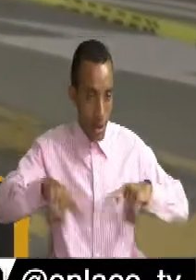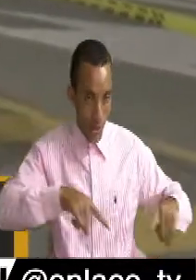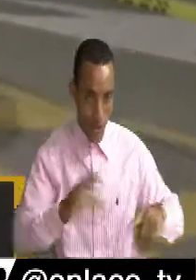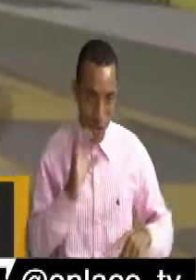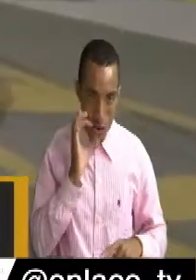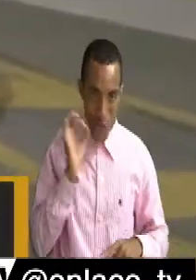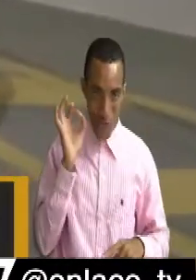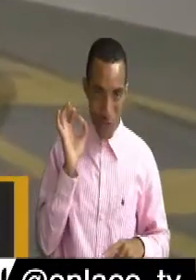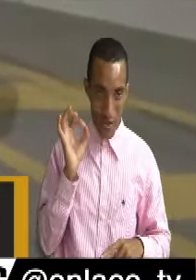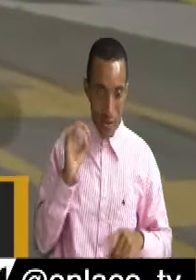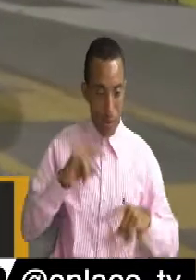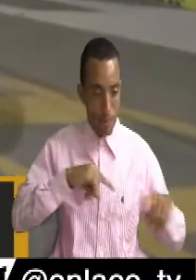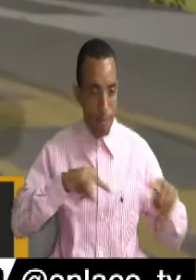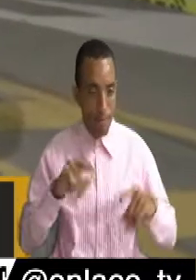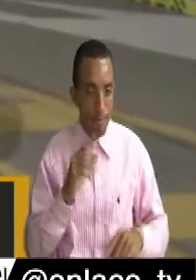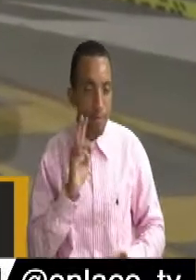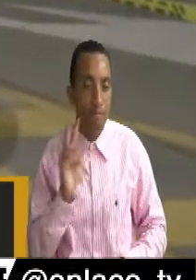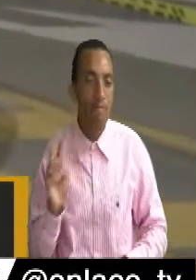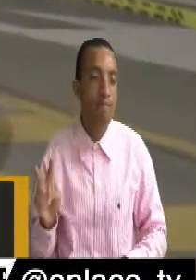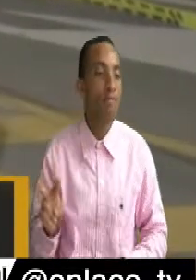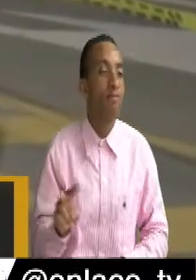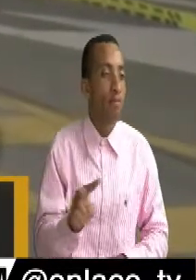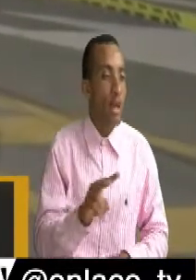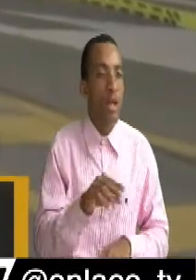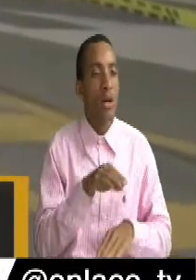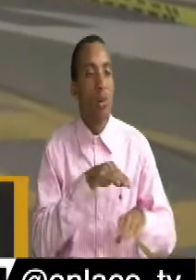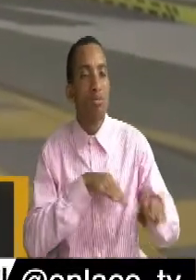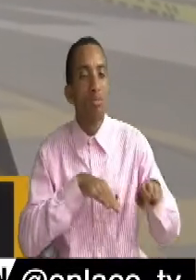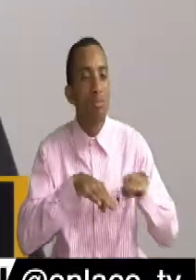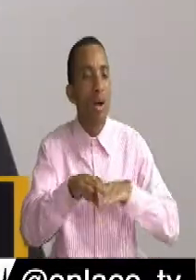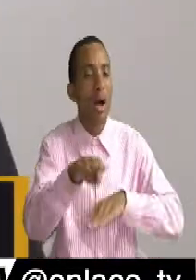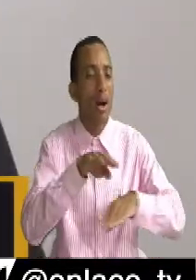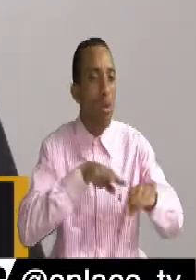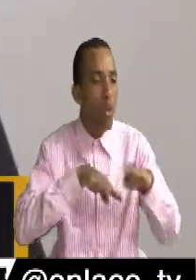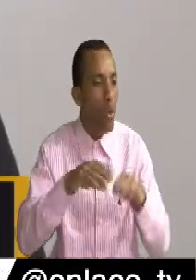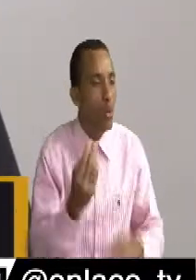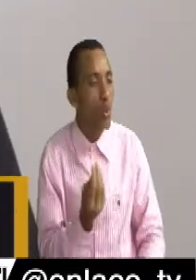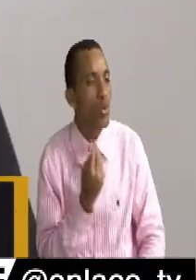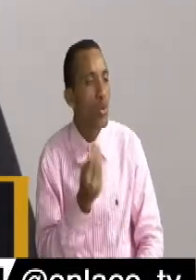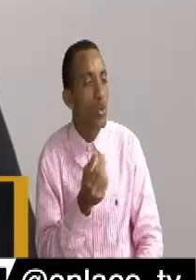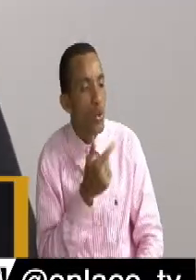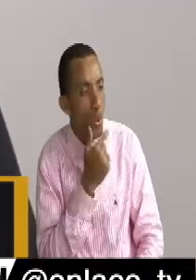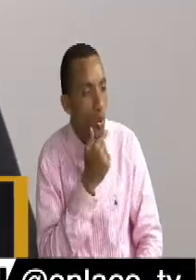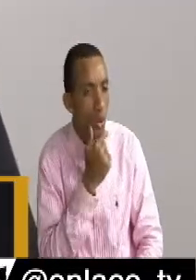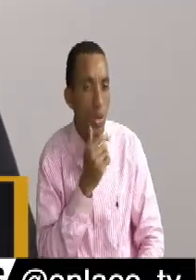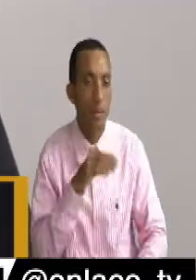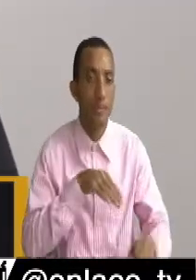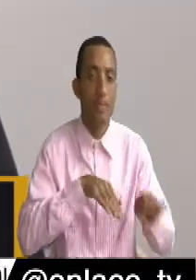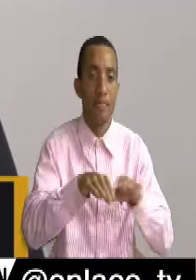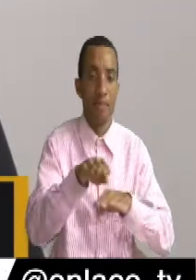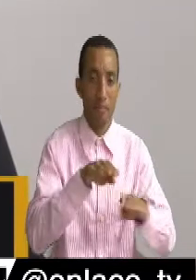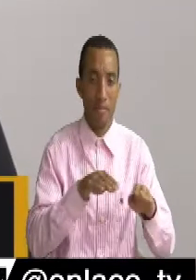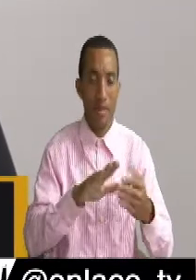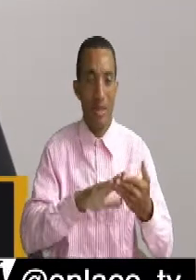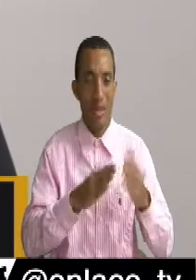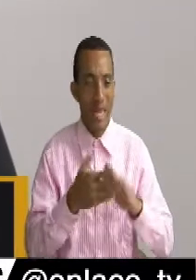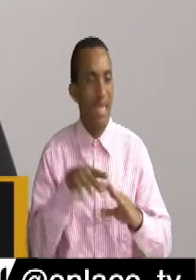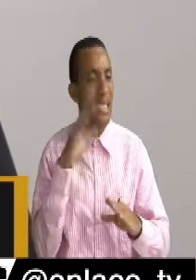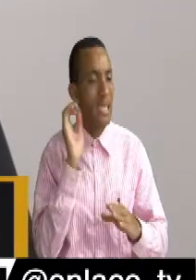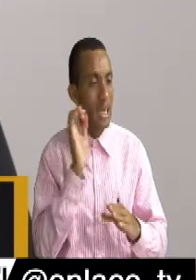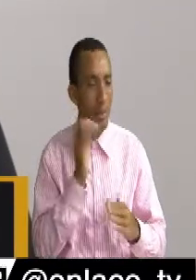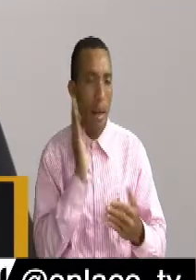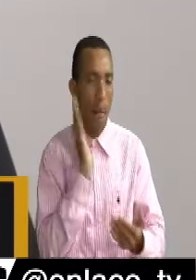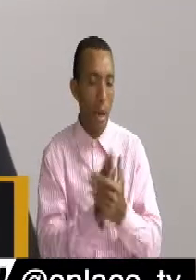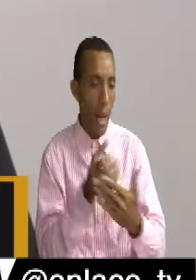mirando allá en campo y de acuerdo al flujo vehicular que siempre manifiesta la comunidad, que hay mucho accidente en la